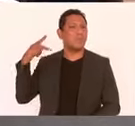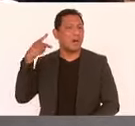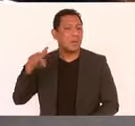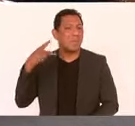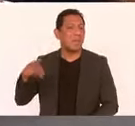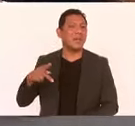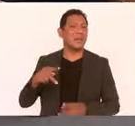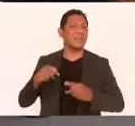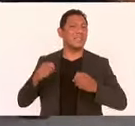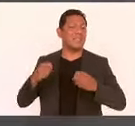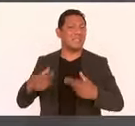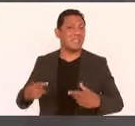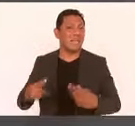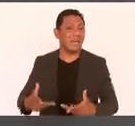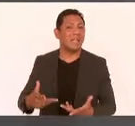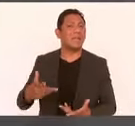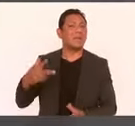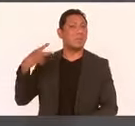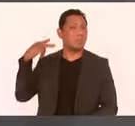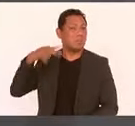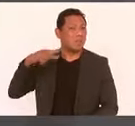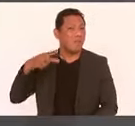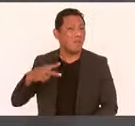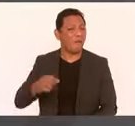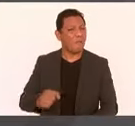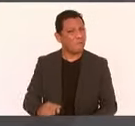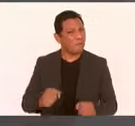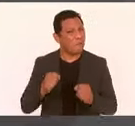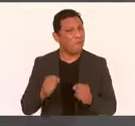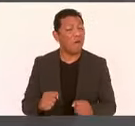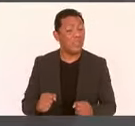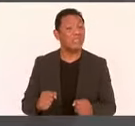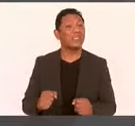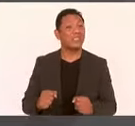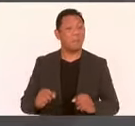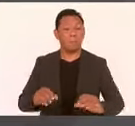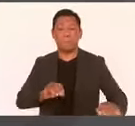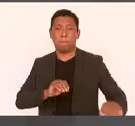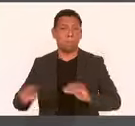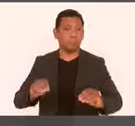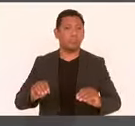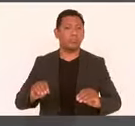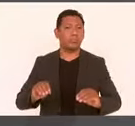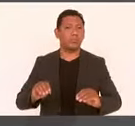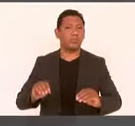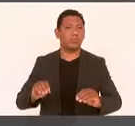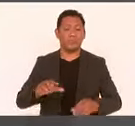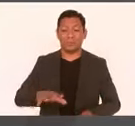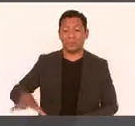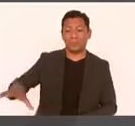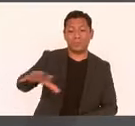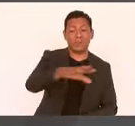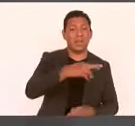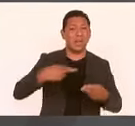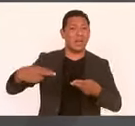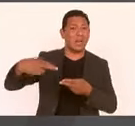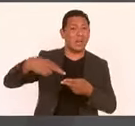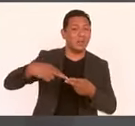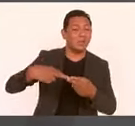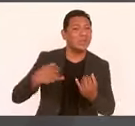Veracruz. Fue un terremoto que no solamente afectó a una región, sino a